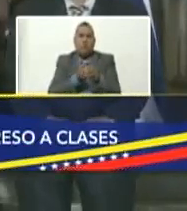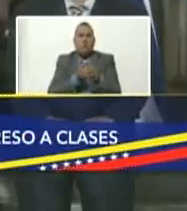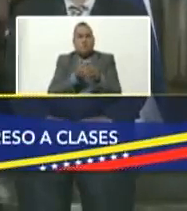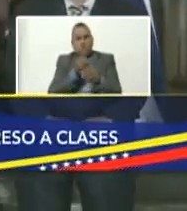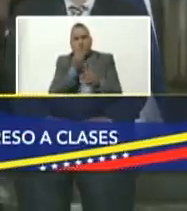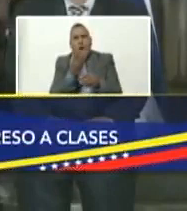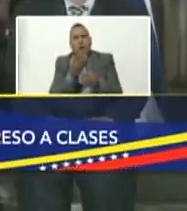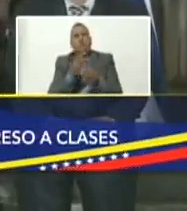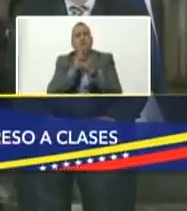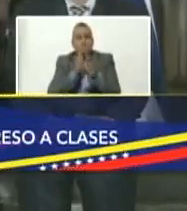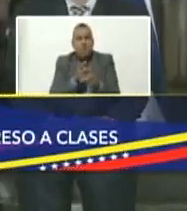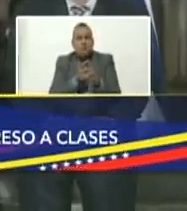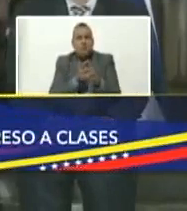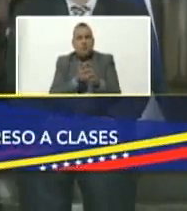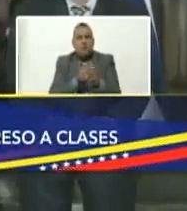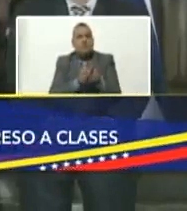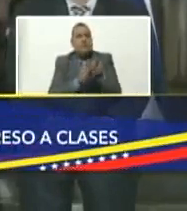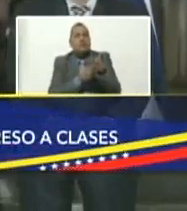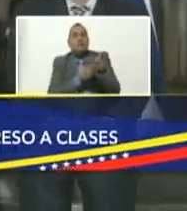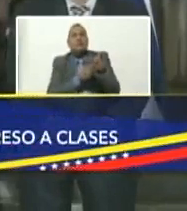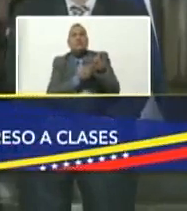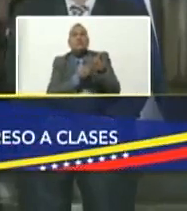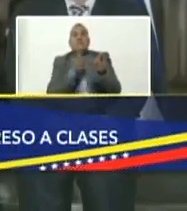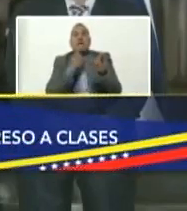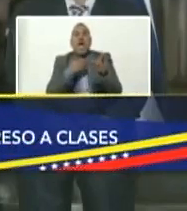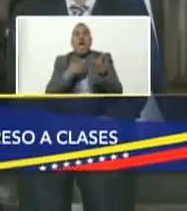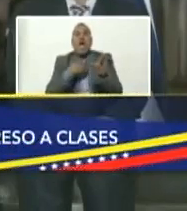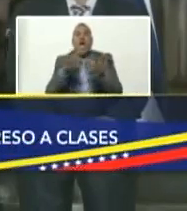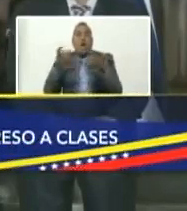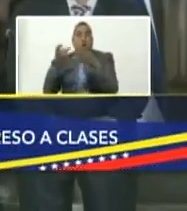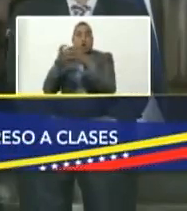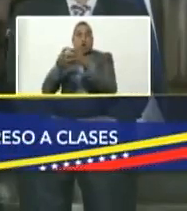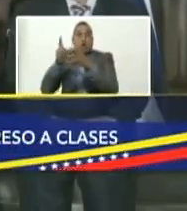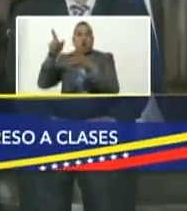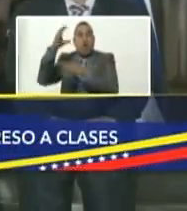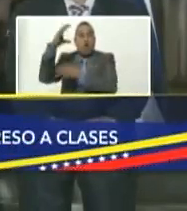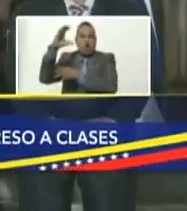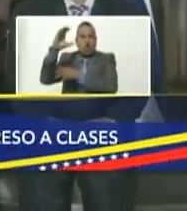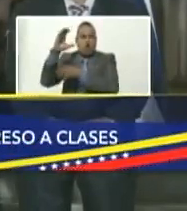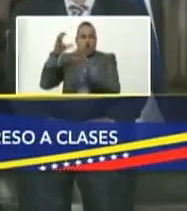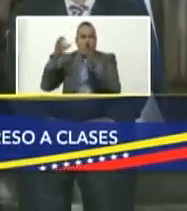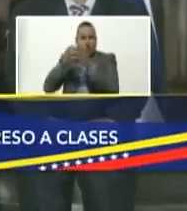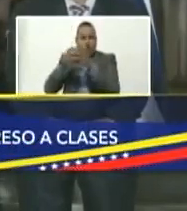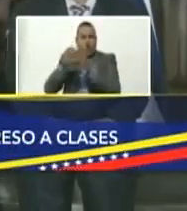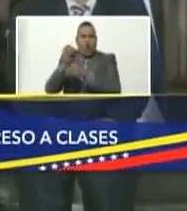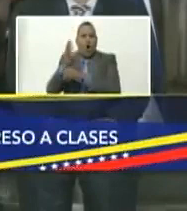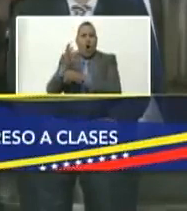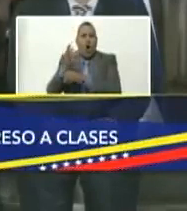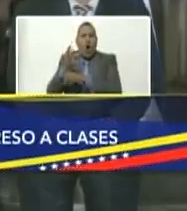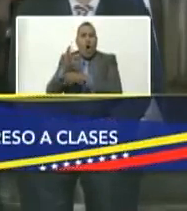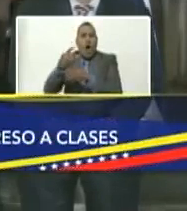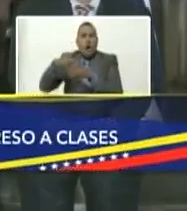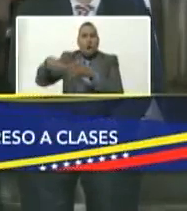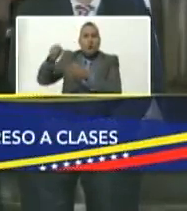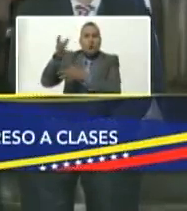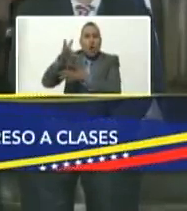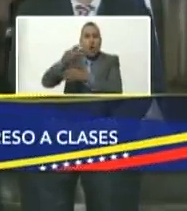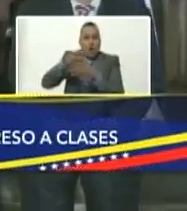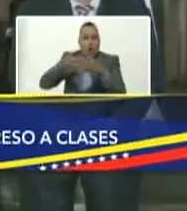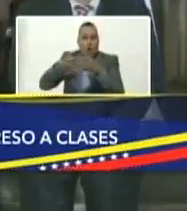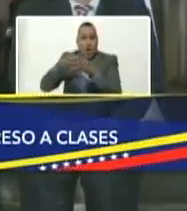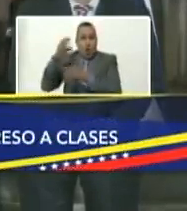la decisión unánime del Congreso de Colombia de iniciar acciones para la normalización